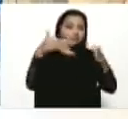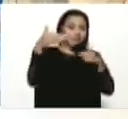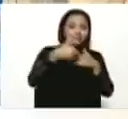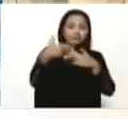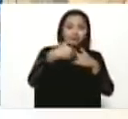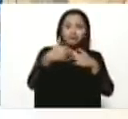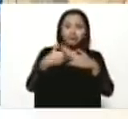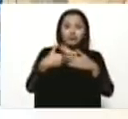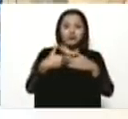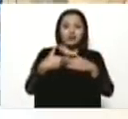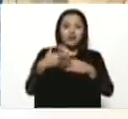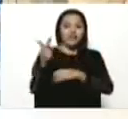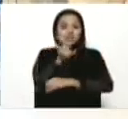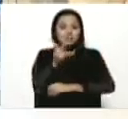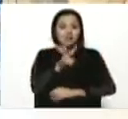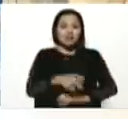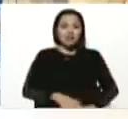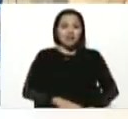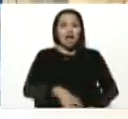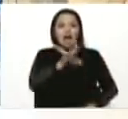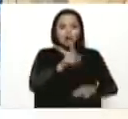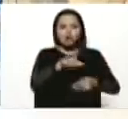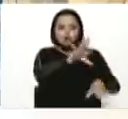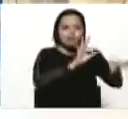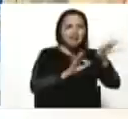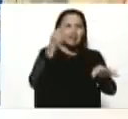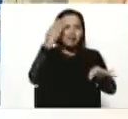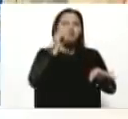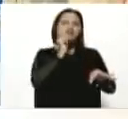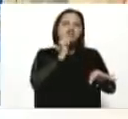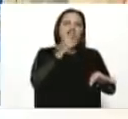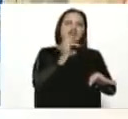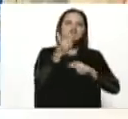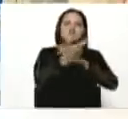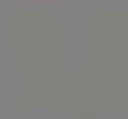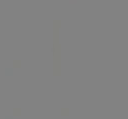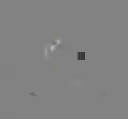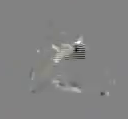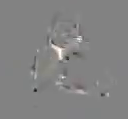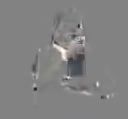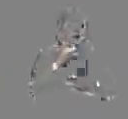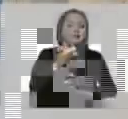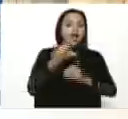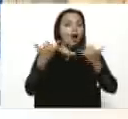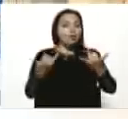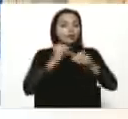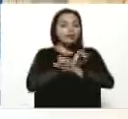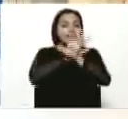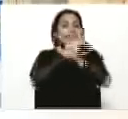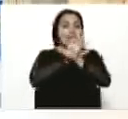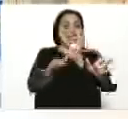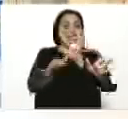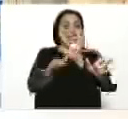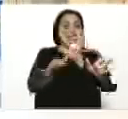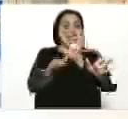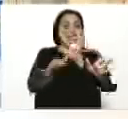la guerra económica de actores identificados. Tenemos identificado ahora el mapa de los